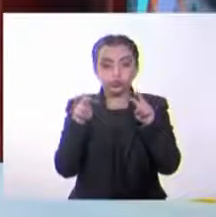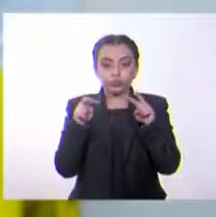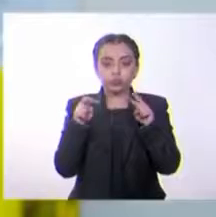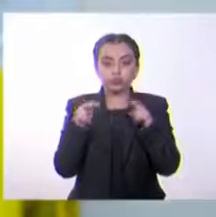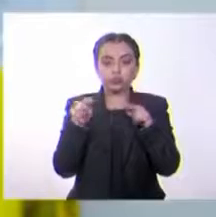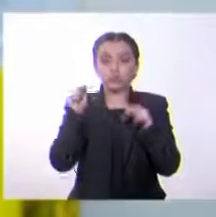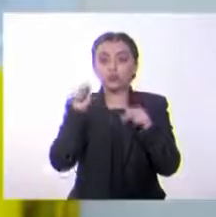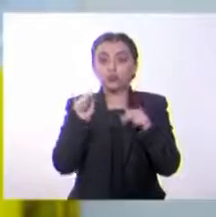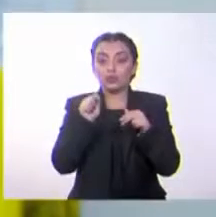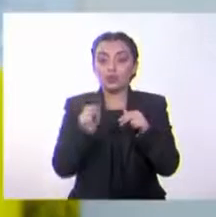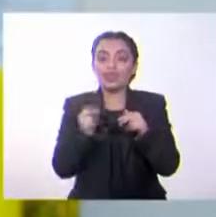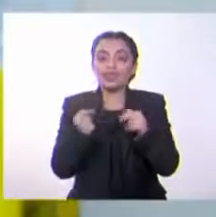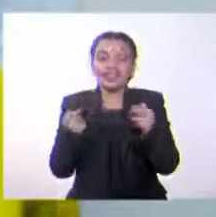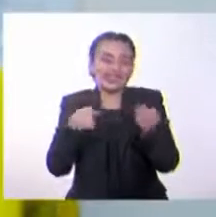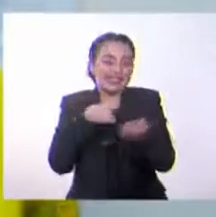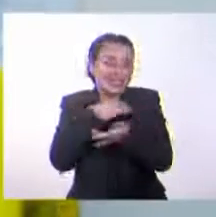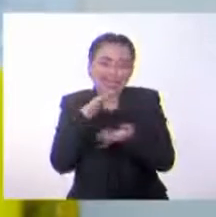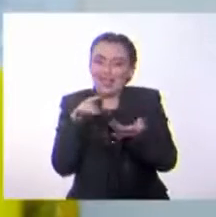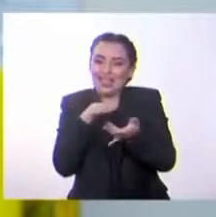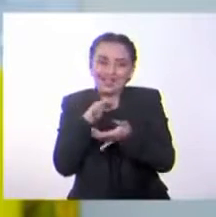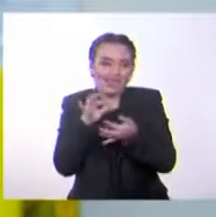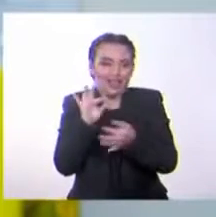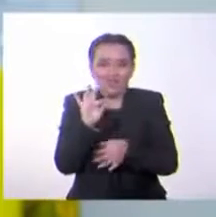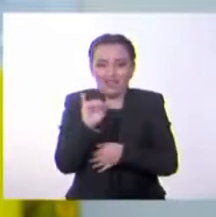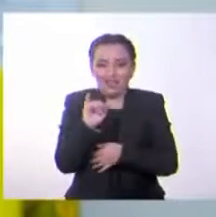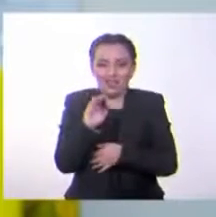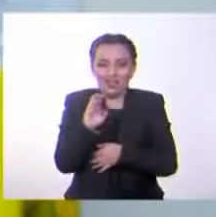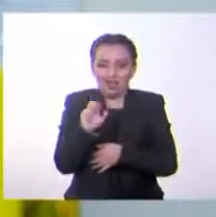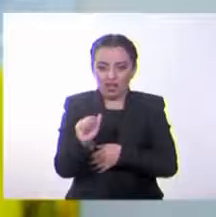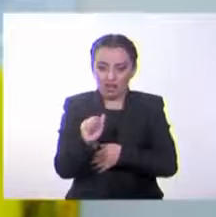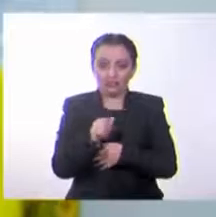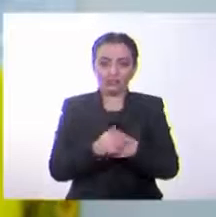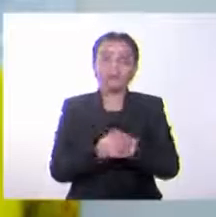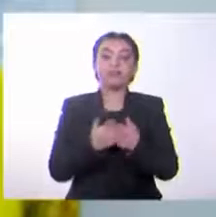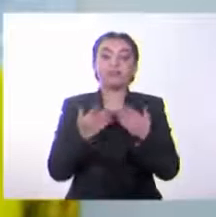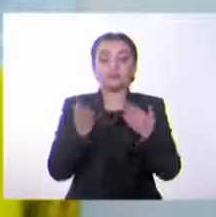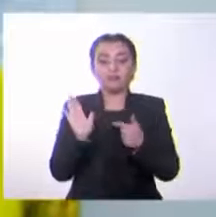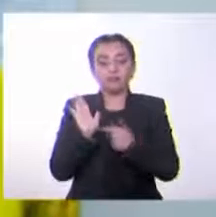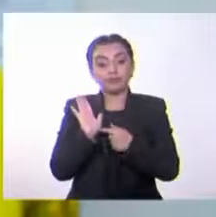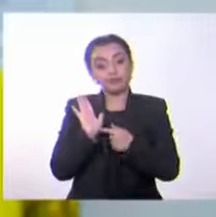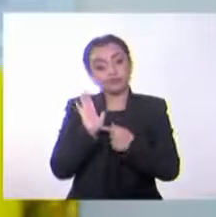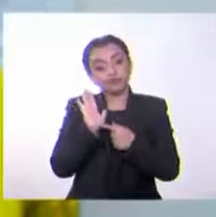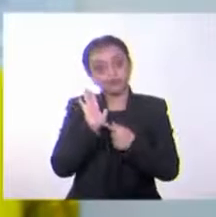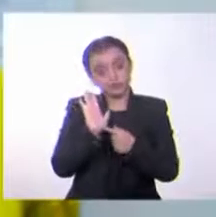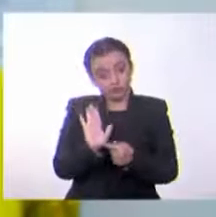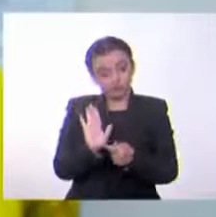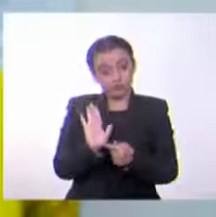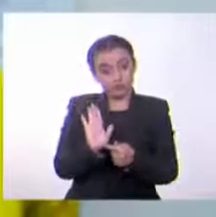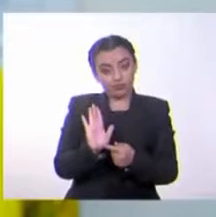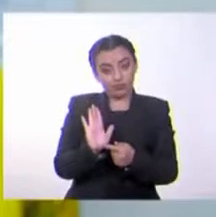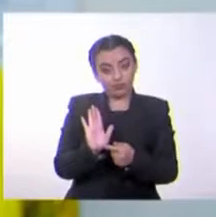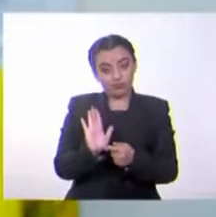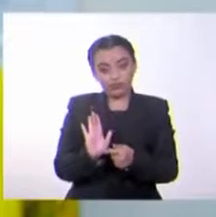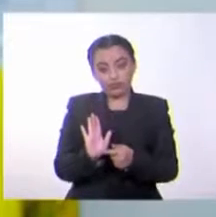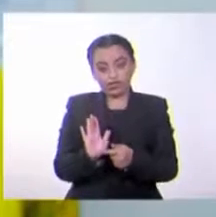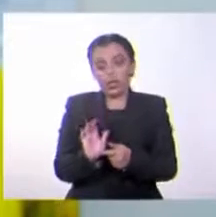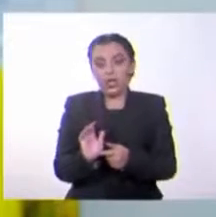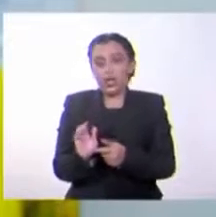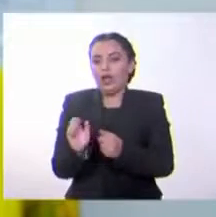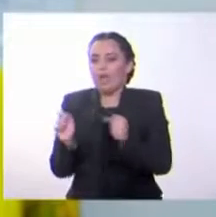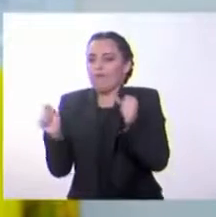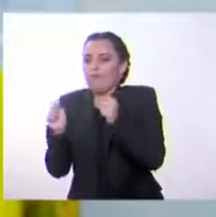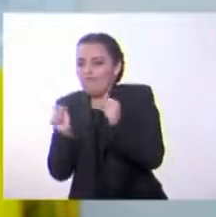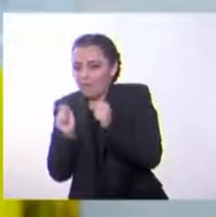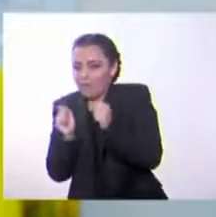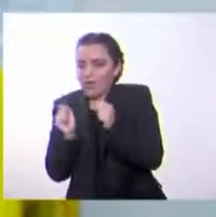detrás de él. Lo primero que podemos evidenciar es que cuando tenemos diferencias de temperatura, tenemos